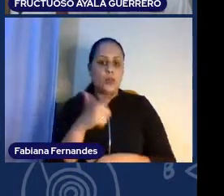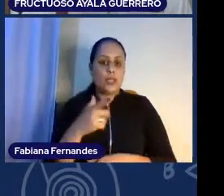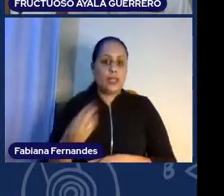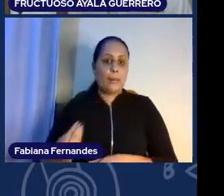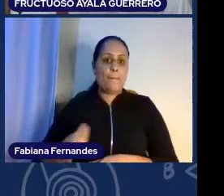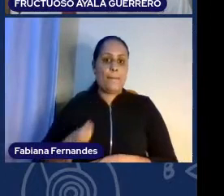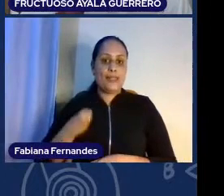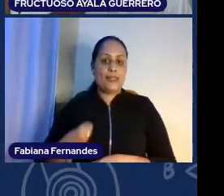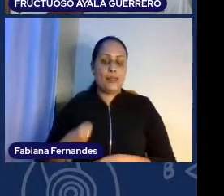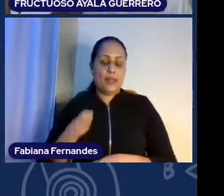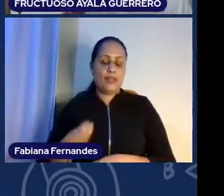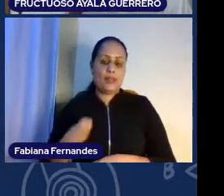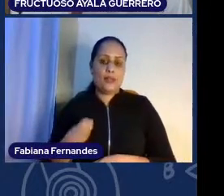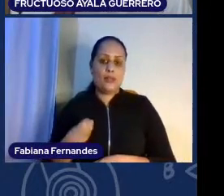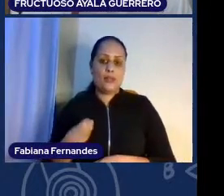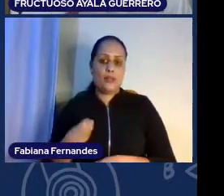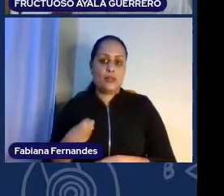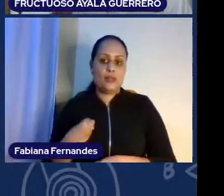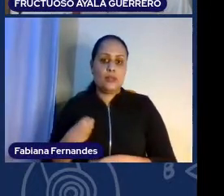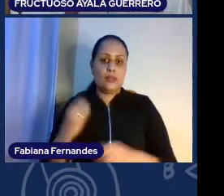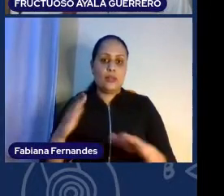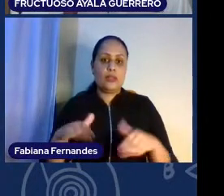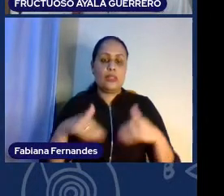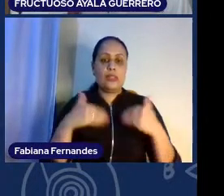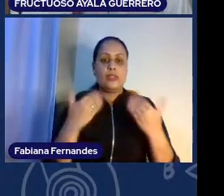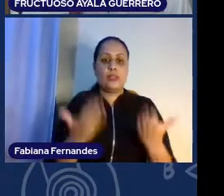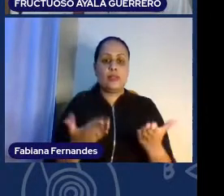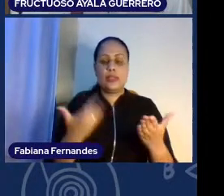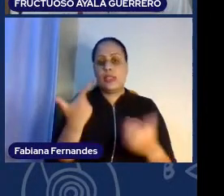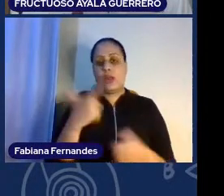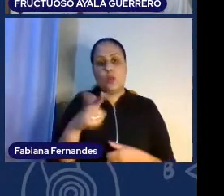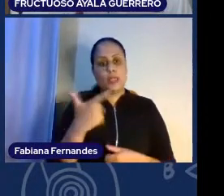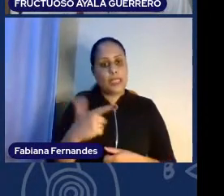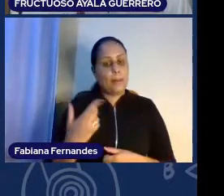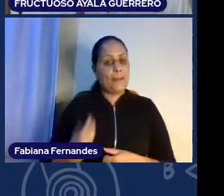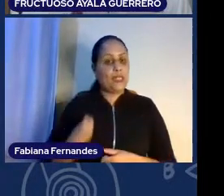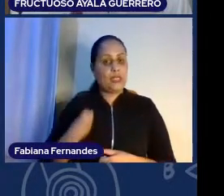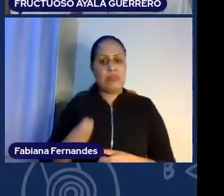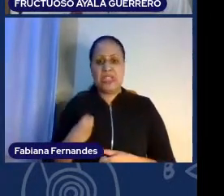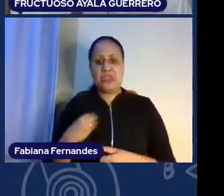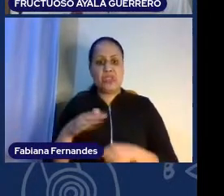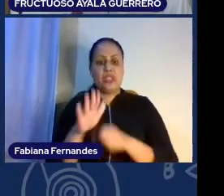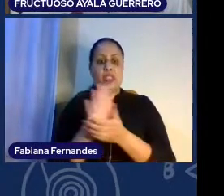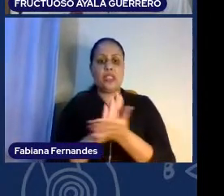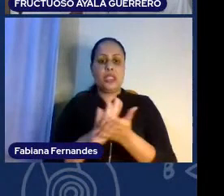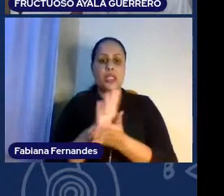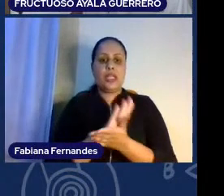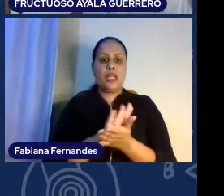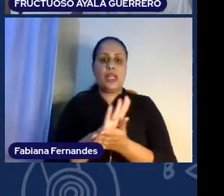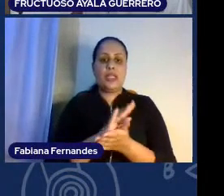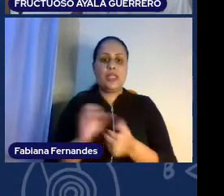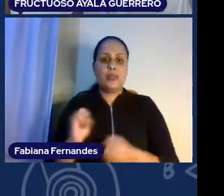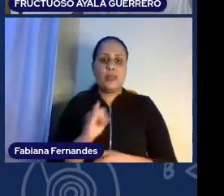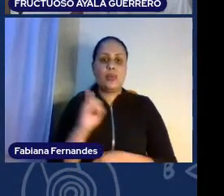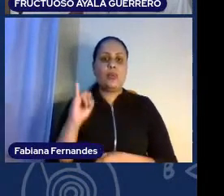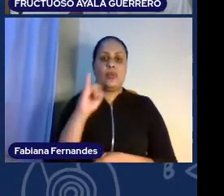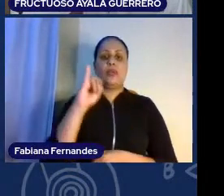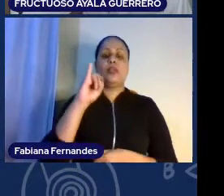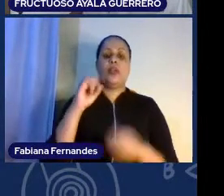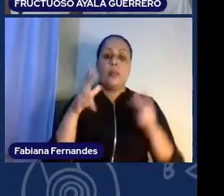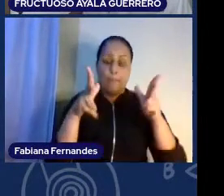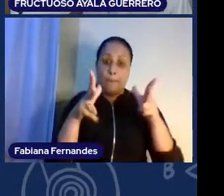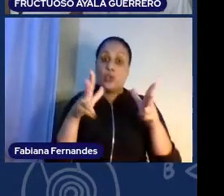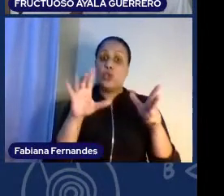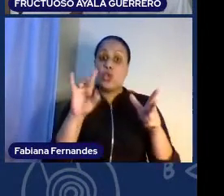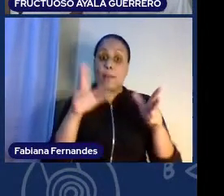visión, pero participan en una función importante. Detectan la hora del día,